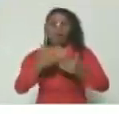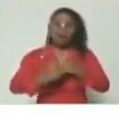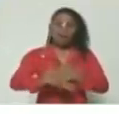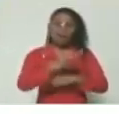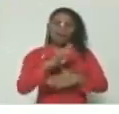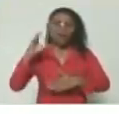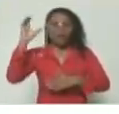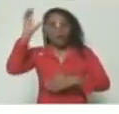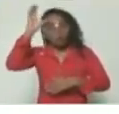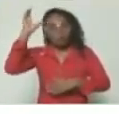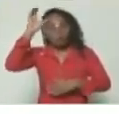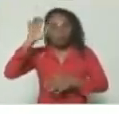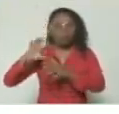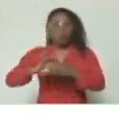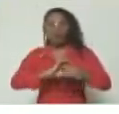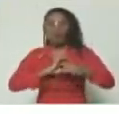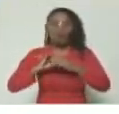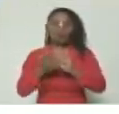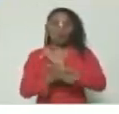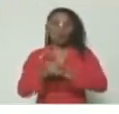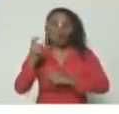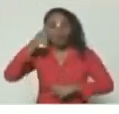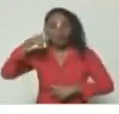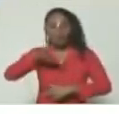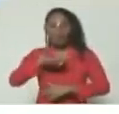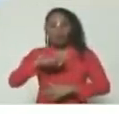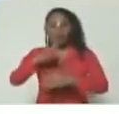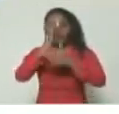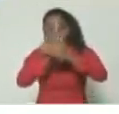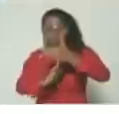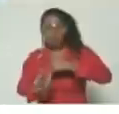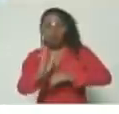conciencia mayoritaria de ese pueblo noble y heroico que tienen.